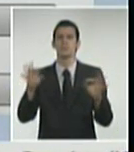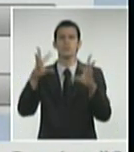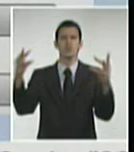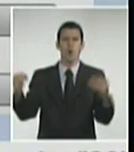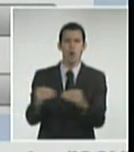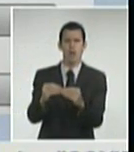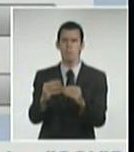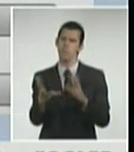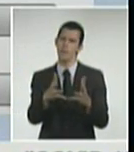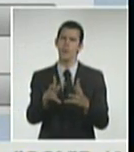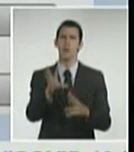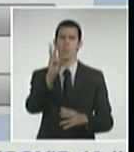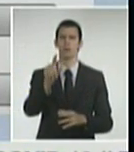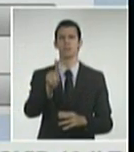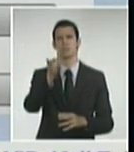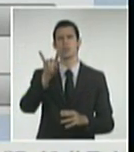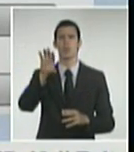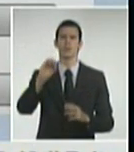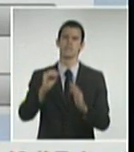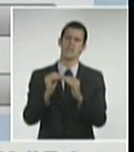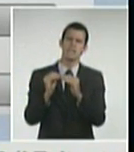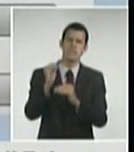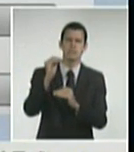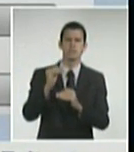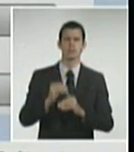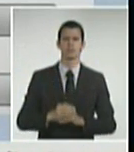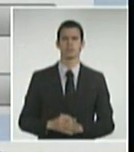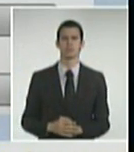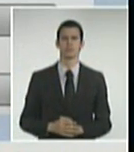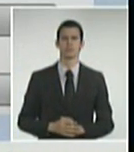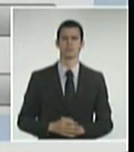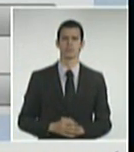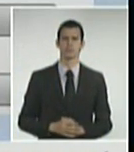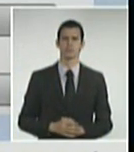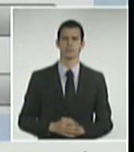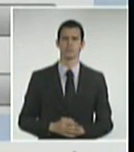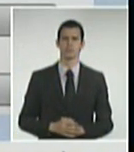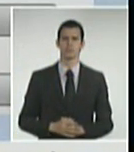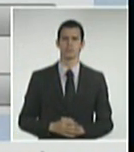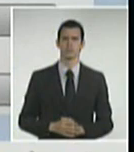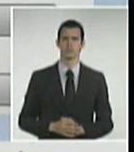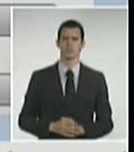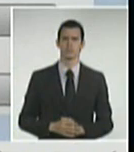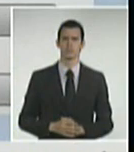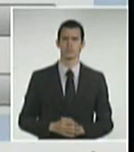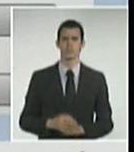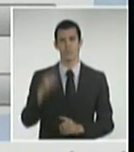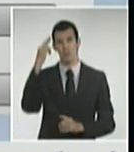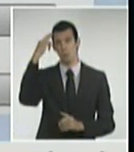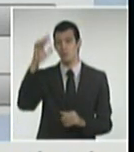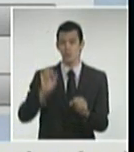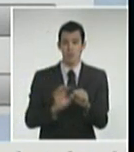casos en China, en la provincia de Wuhan. Realmente